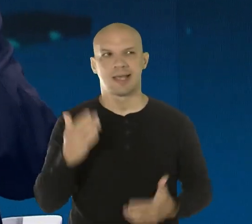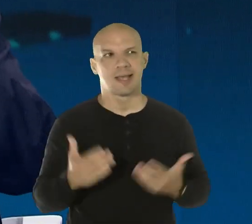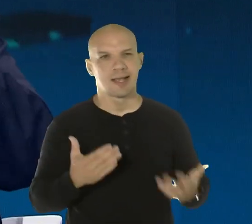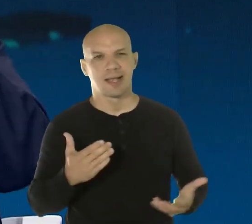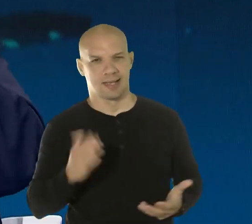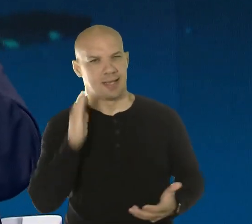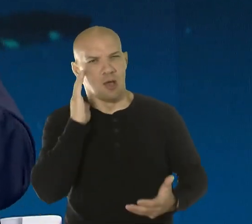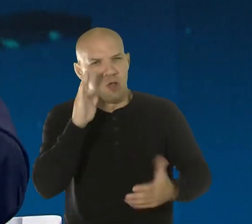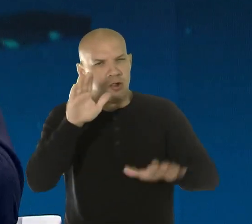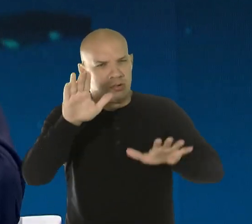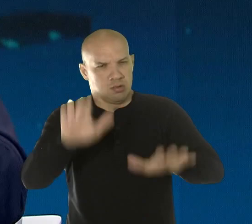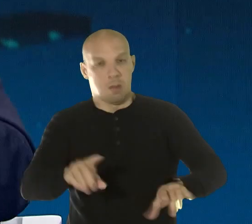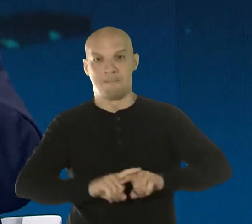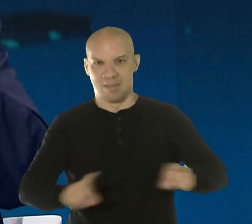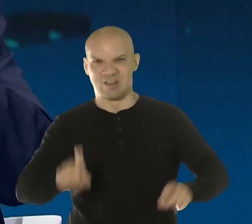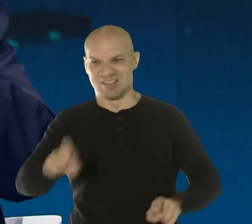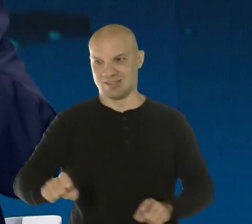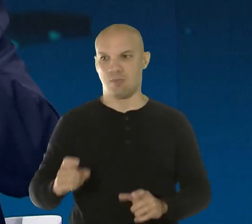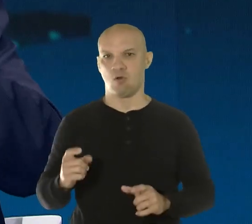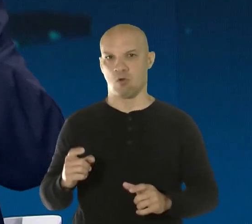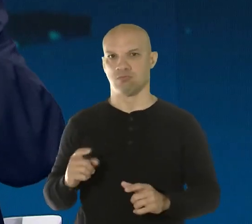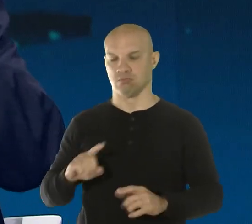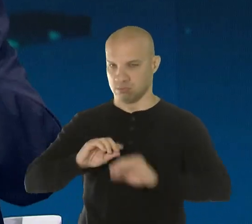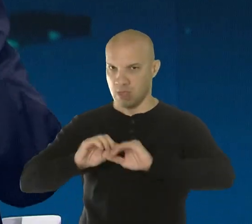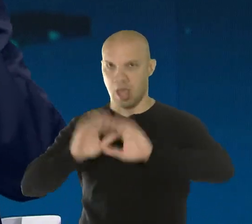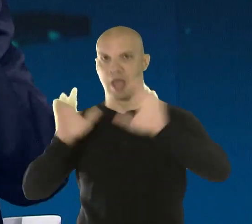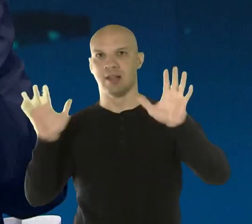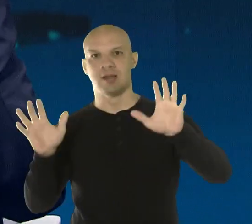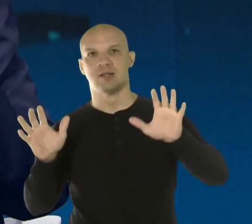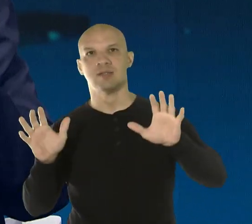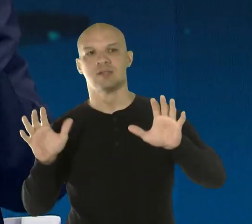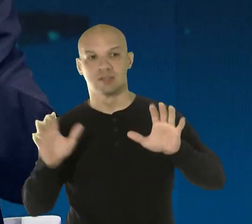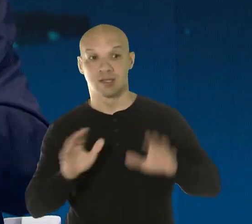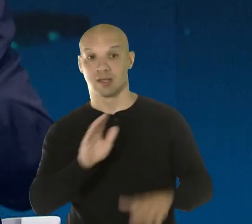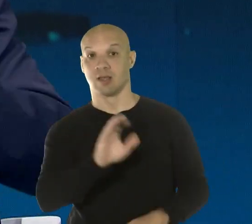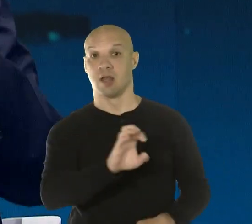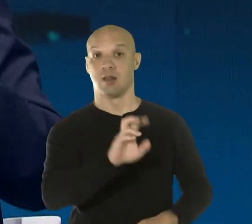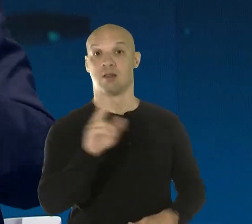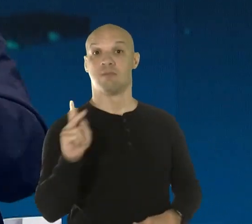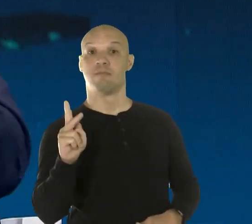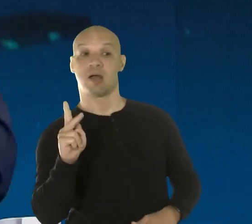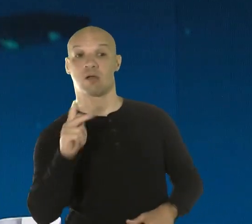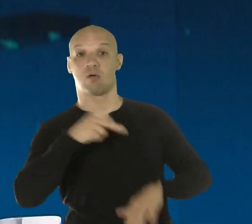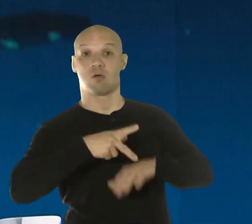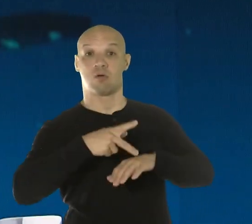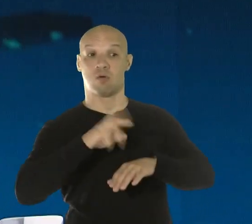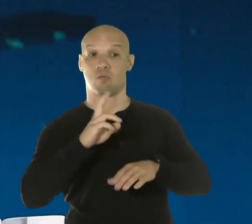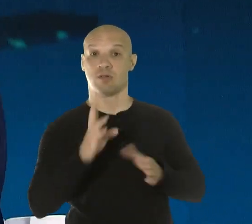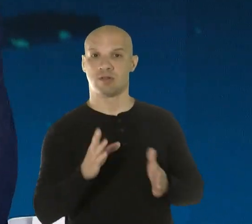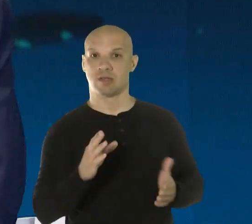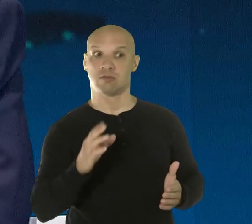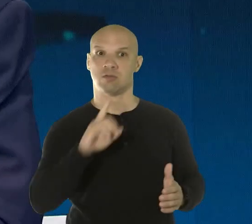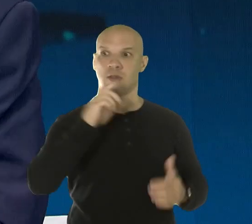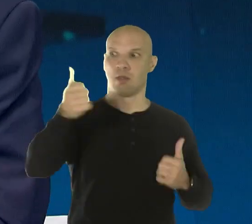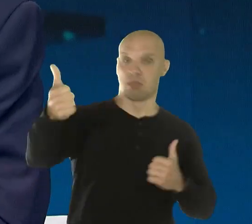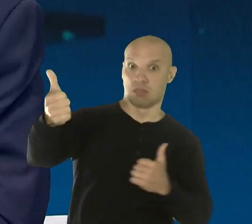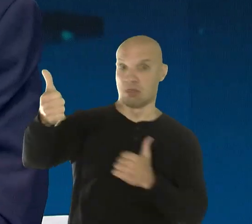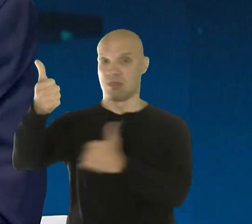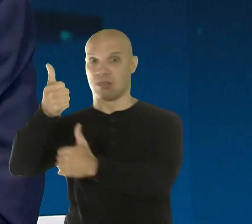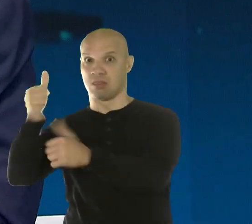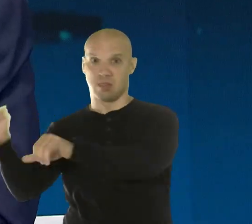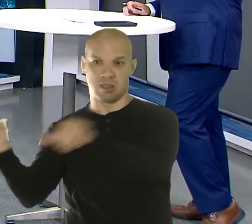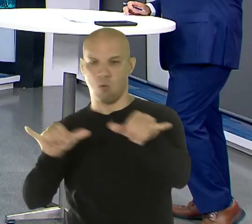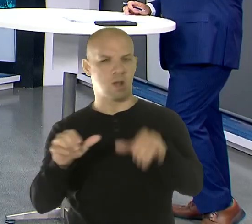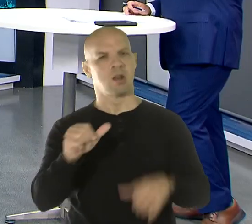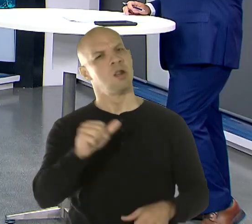que tenemos que establecer que hasta cierto punto la banca puertorriqueña no opera bajo esos tipos de... Claro. Tiende a ser bastante más